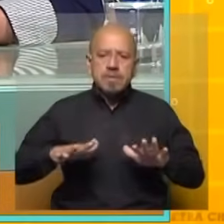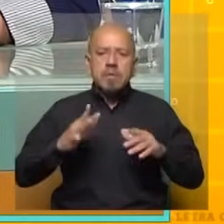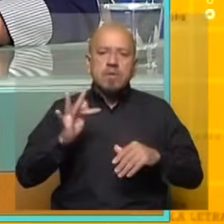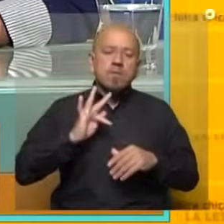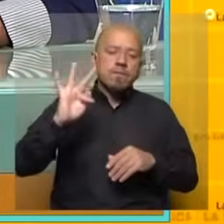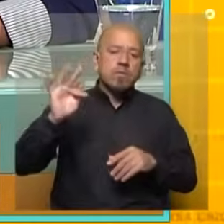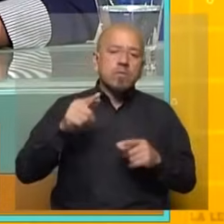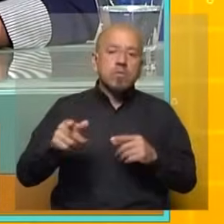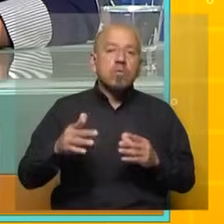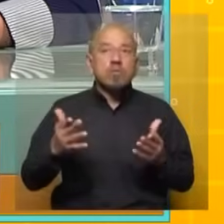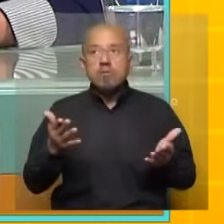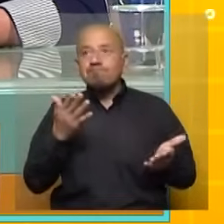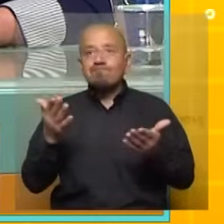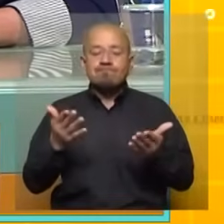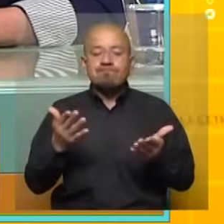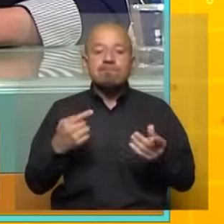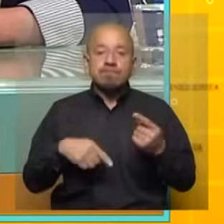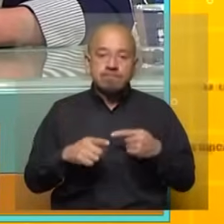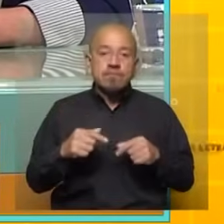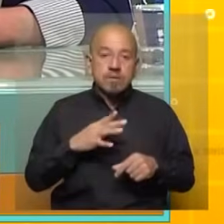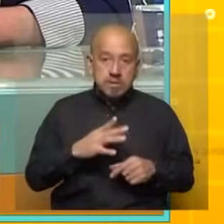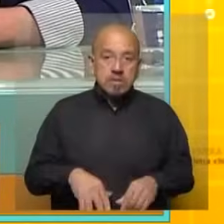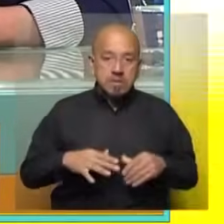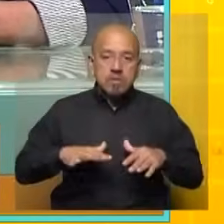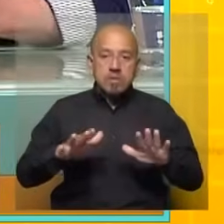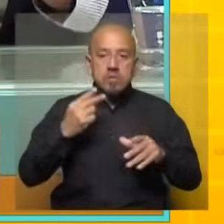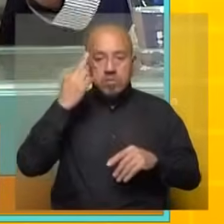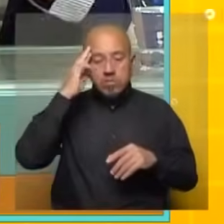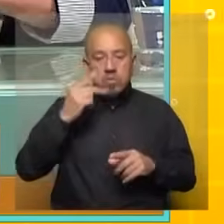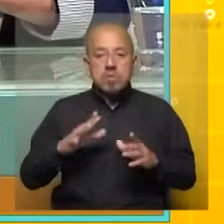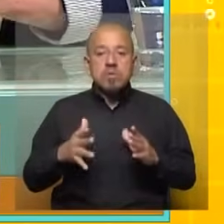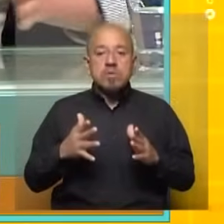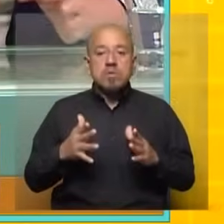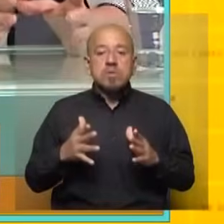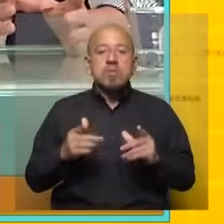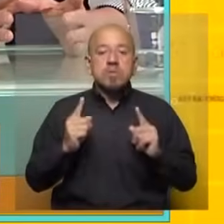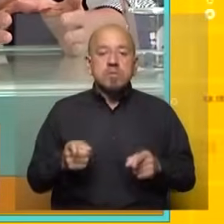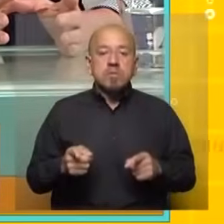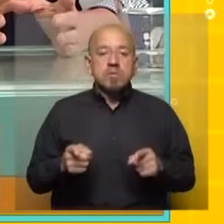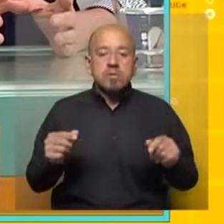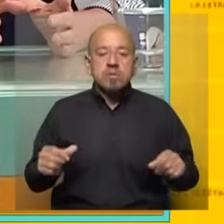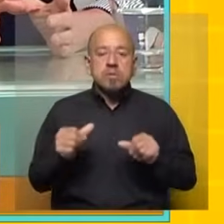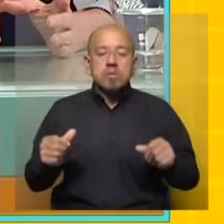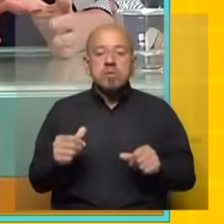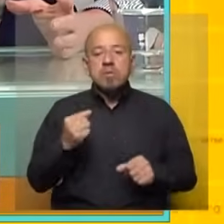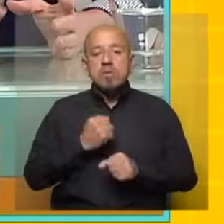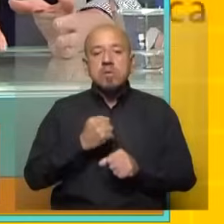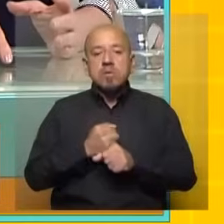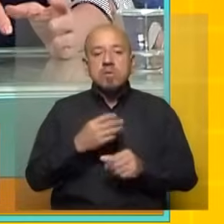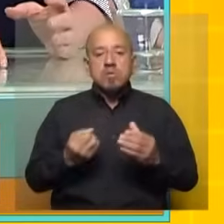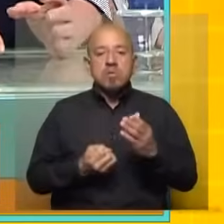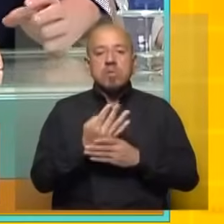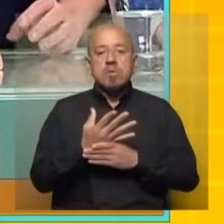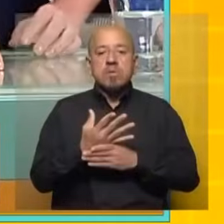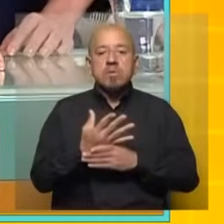futuro incierto, tenemos que seguir preparando Uruguay en ese camino, al tiempo que generamos fuentes de trabajo nuevas. Y ahí